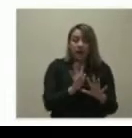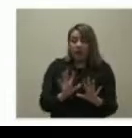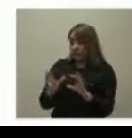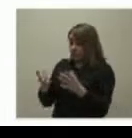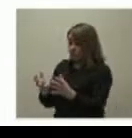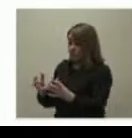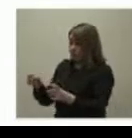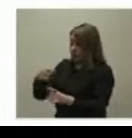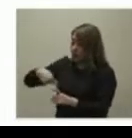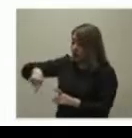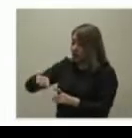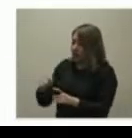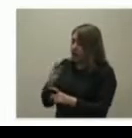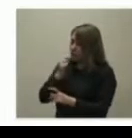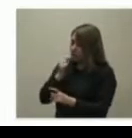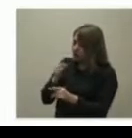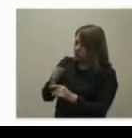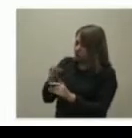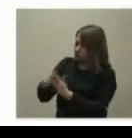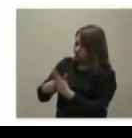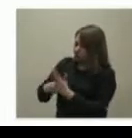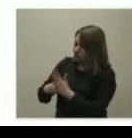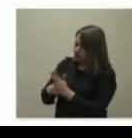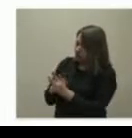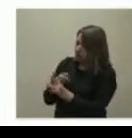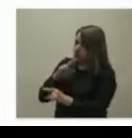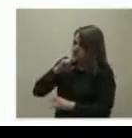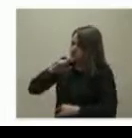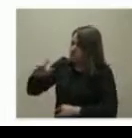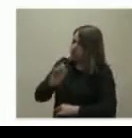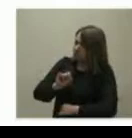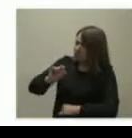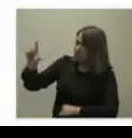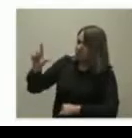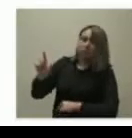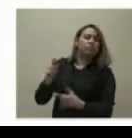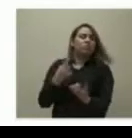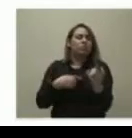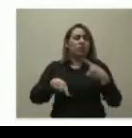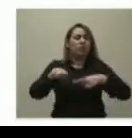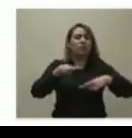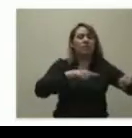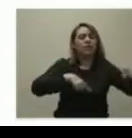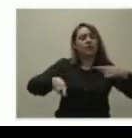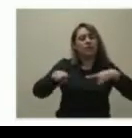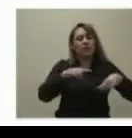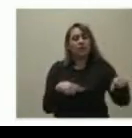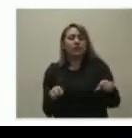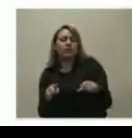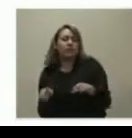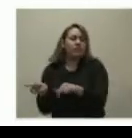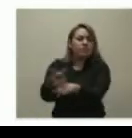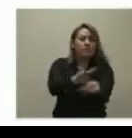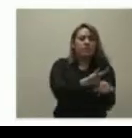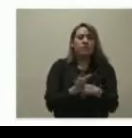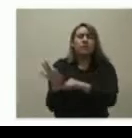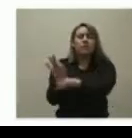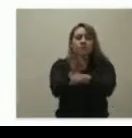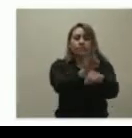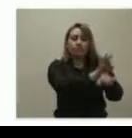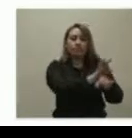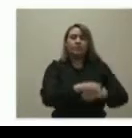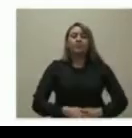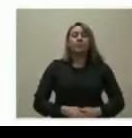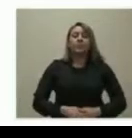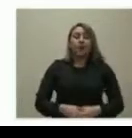de las tareas policiales y las de procuración de justicia, así como dotado de recursos adicionales al